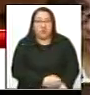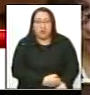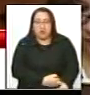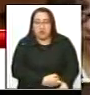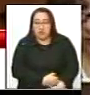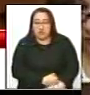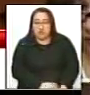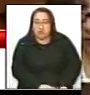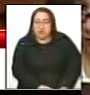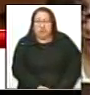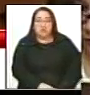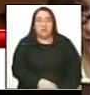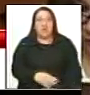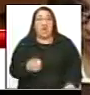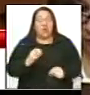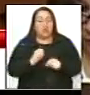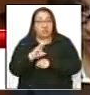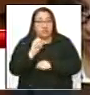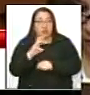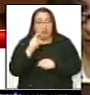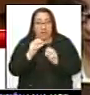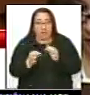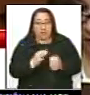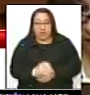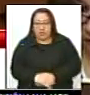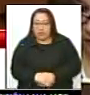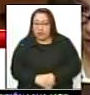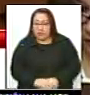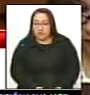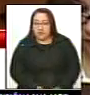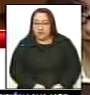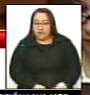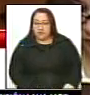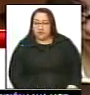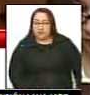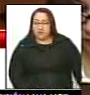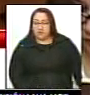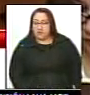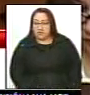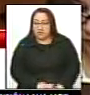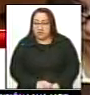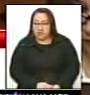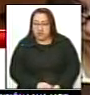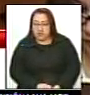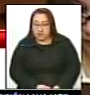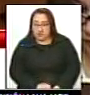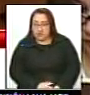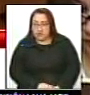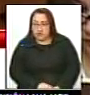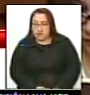necesito algunas diapositivas para poder ilustrar el sustento, presidente.